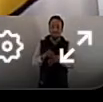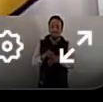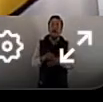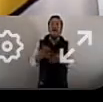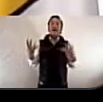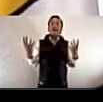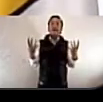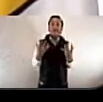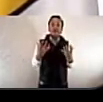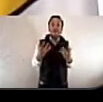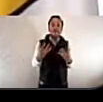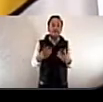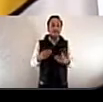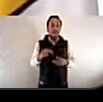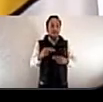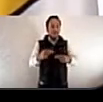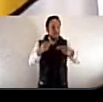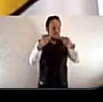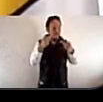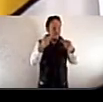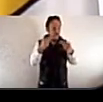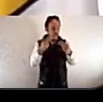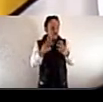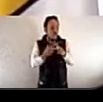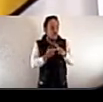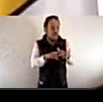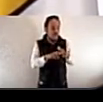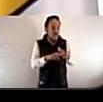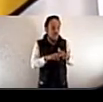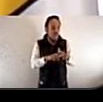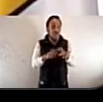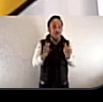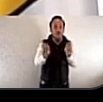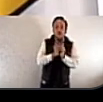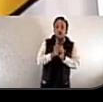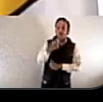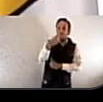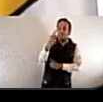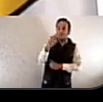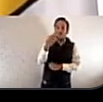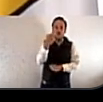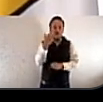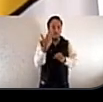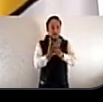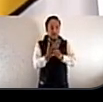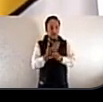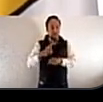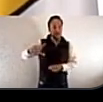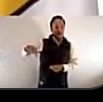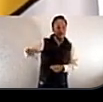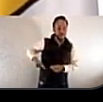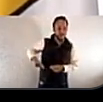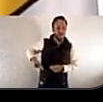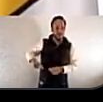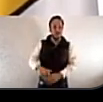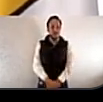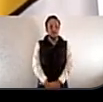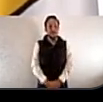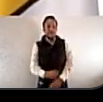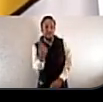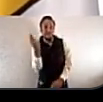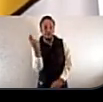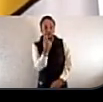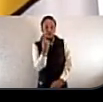generaran negocios a partir de tu responsabilidad gubernamental ojo se requiere